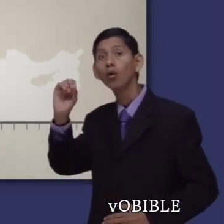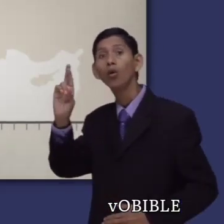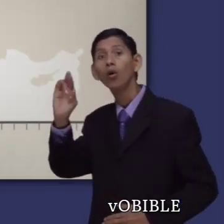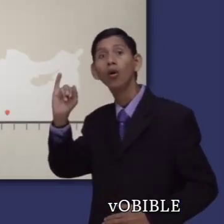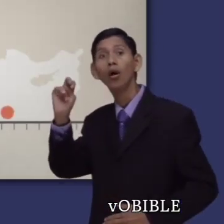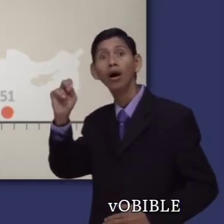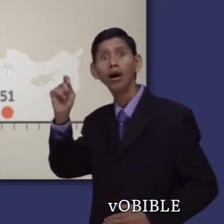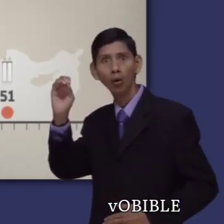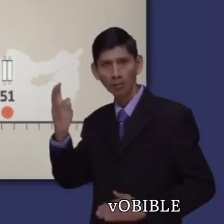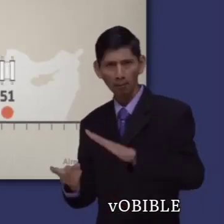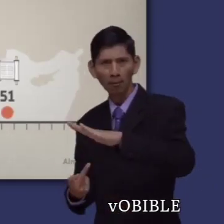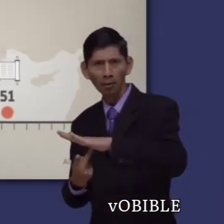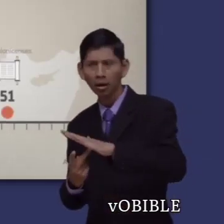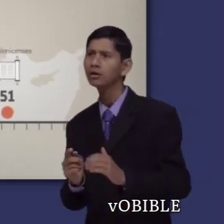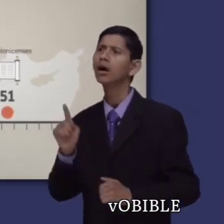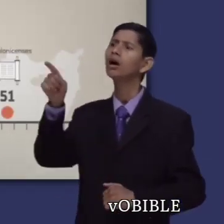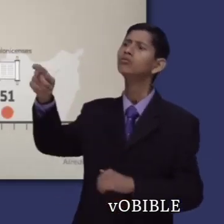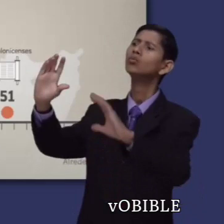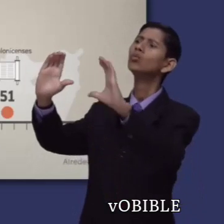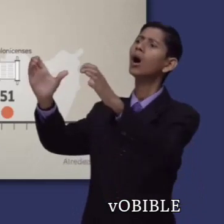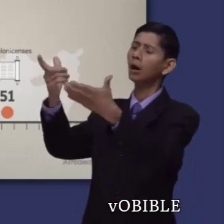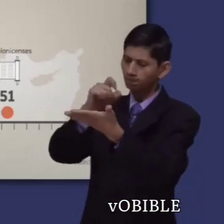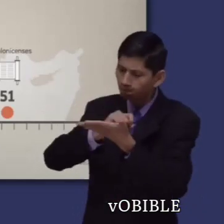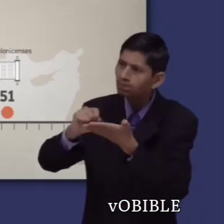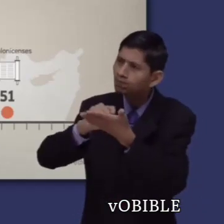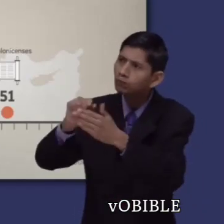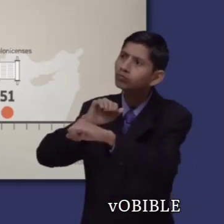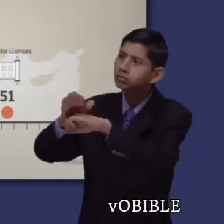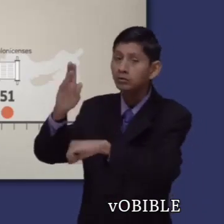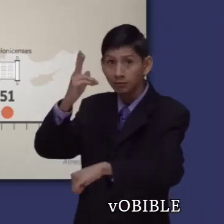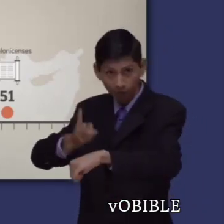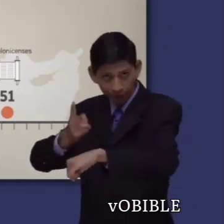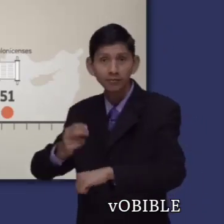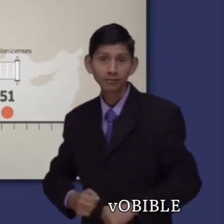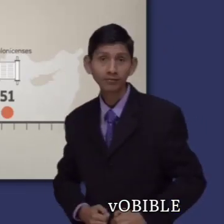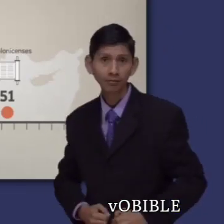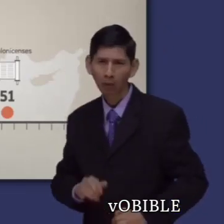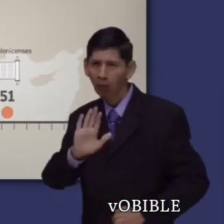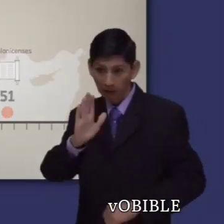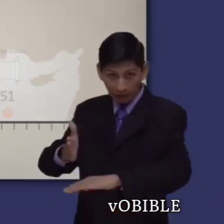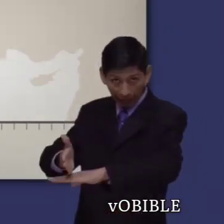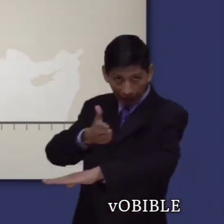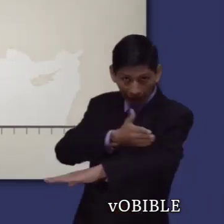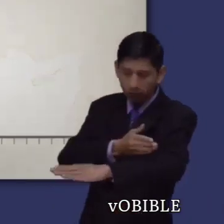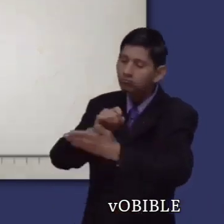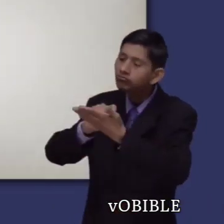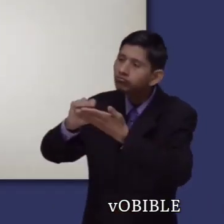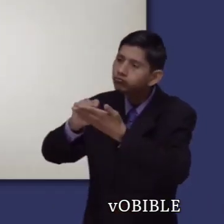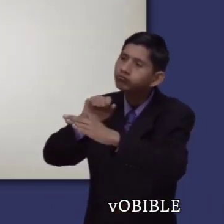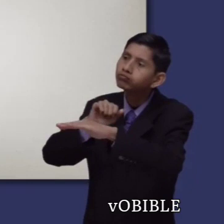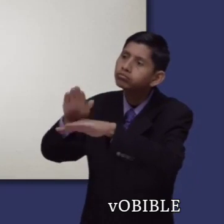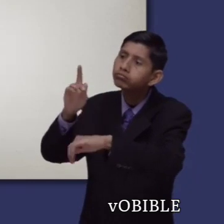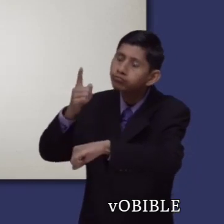en Corinto, alrededor del año 51, poco después de escribir primera a los tesalonicenses.